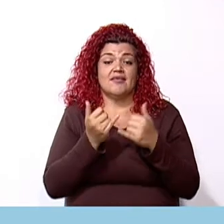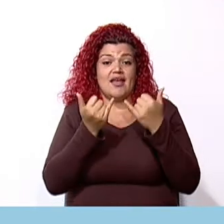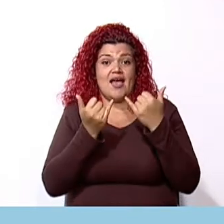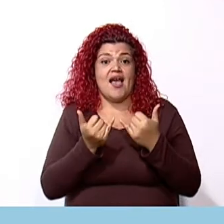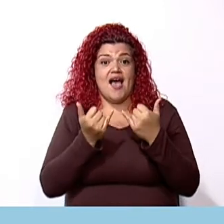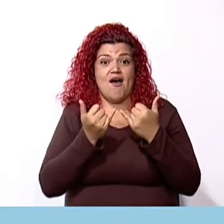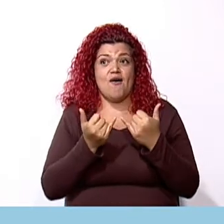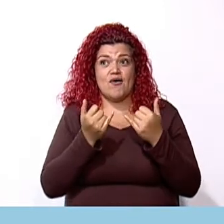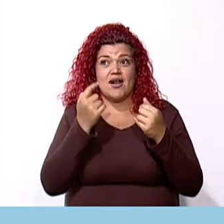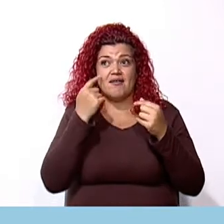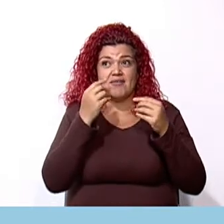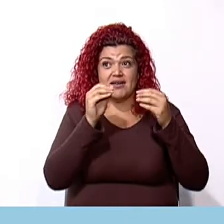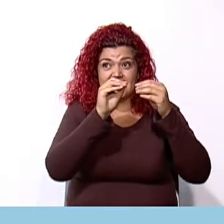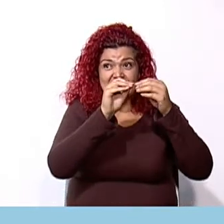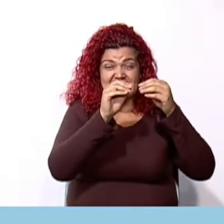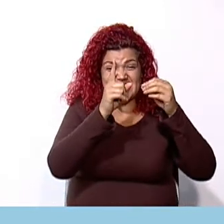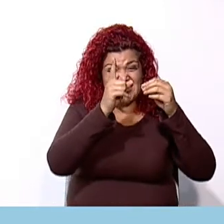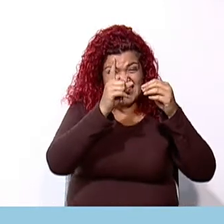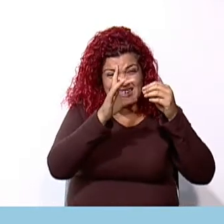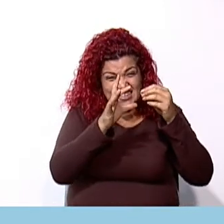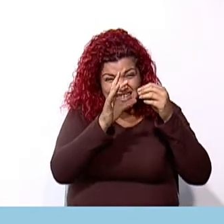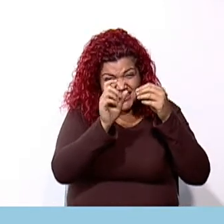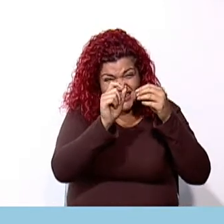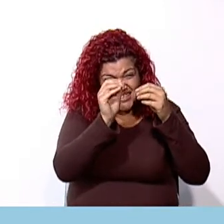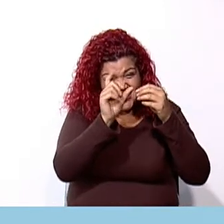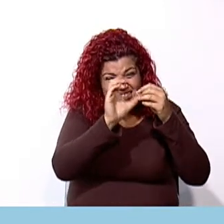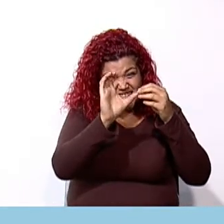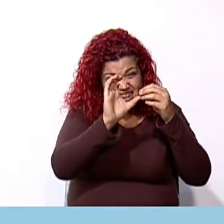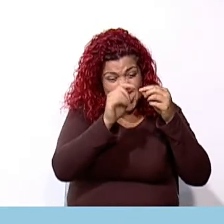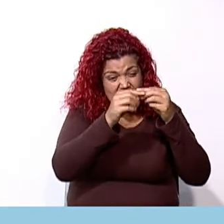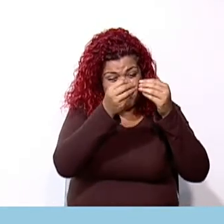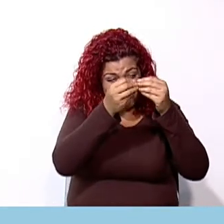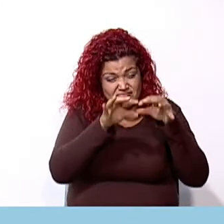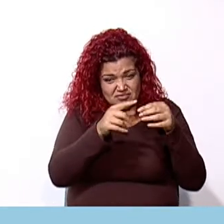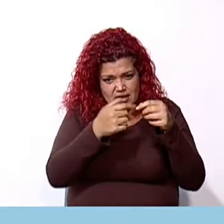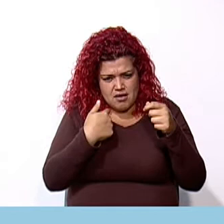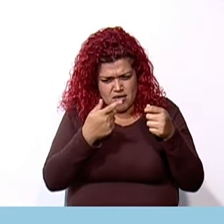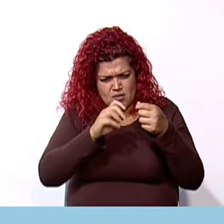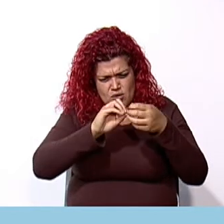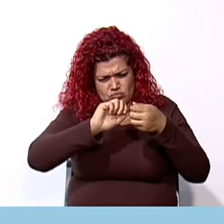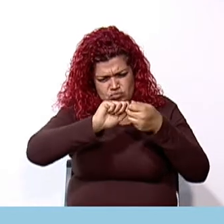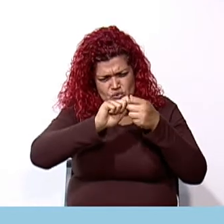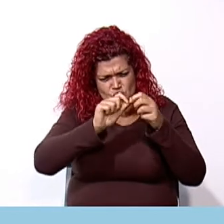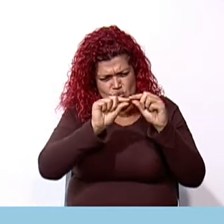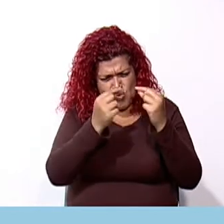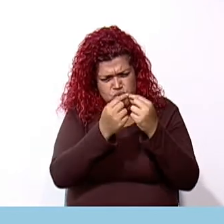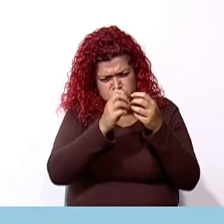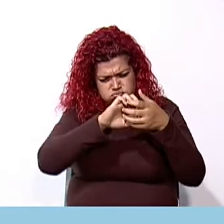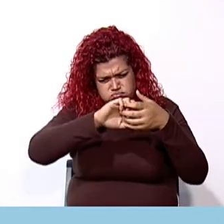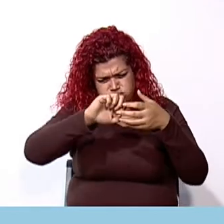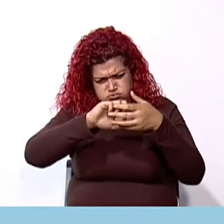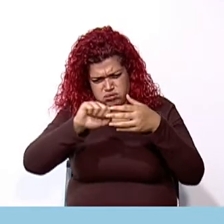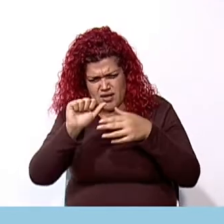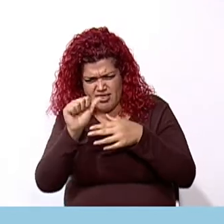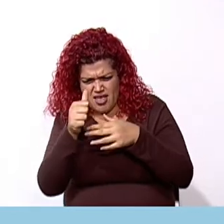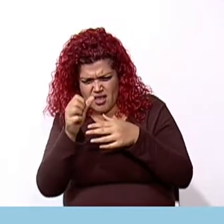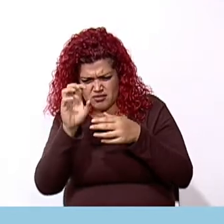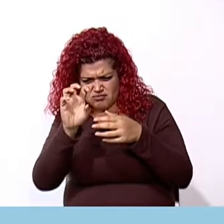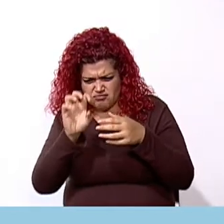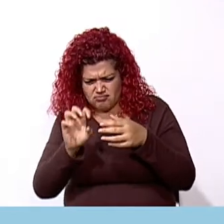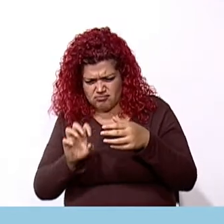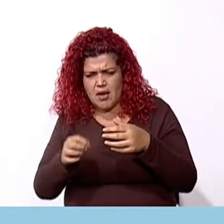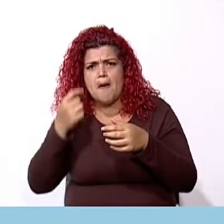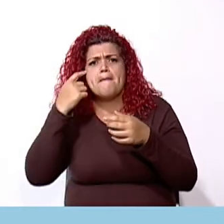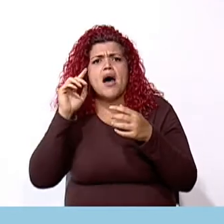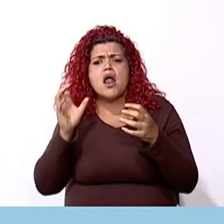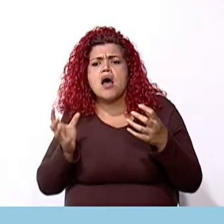Ahora, a esa centena que nos quedaba, la vamos a desagrupar en 10 decenas para